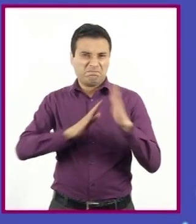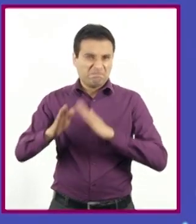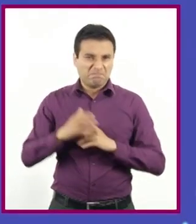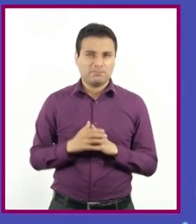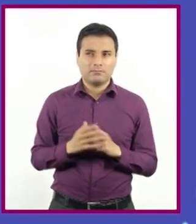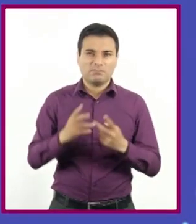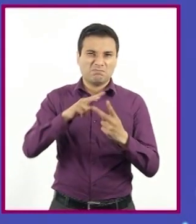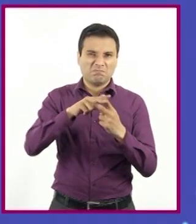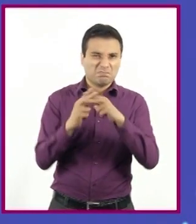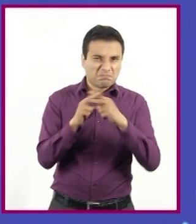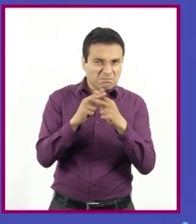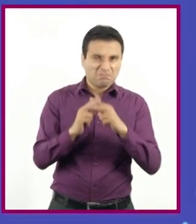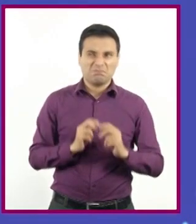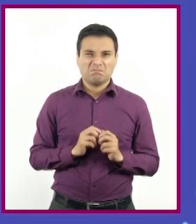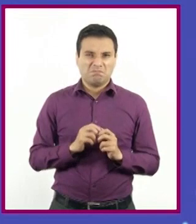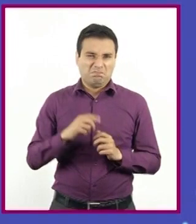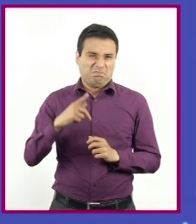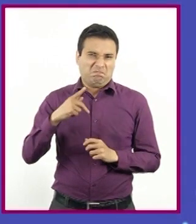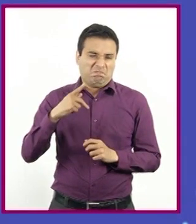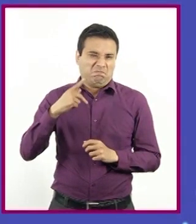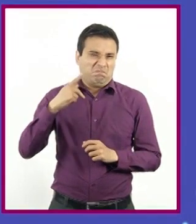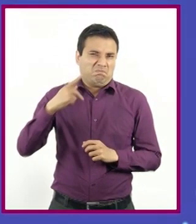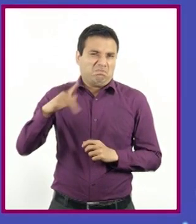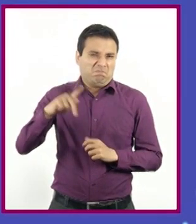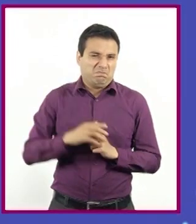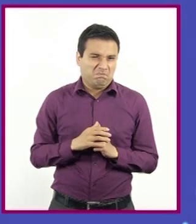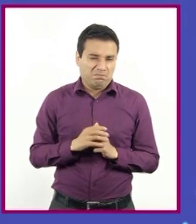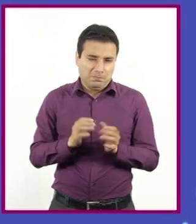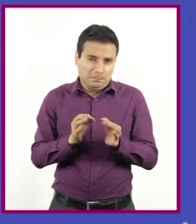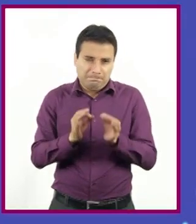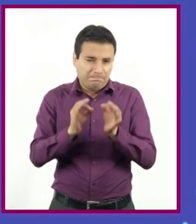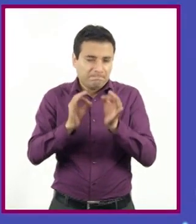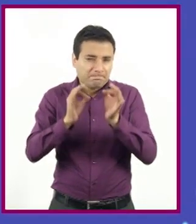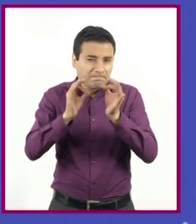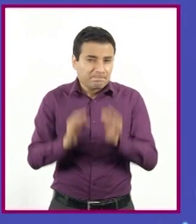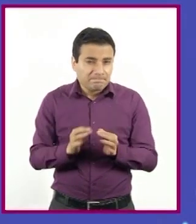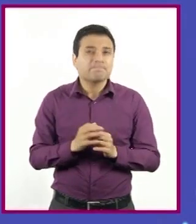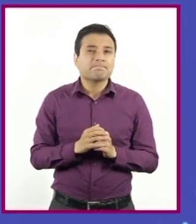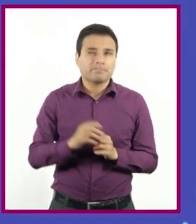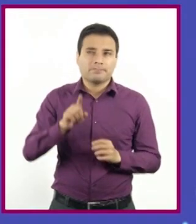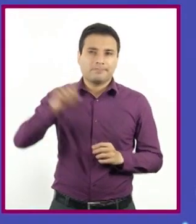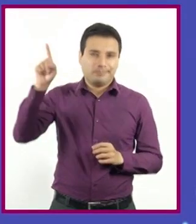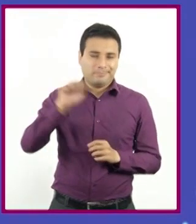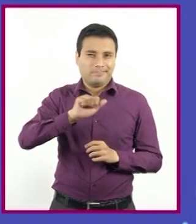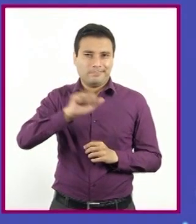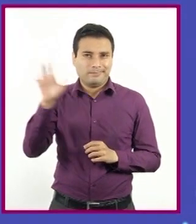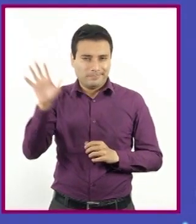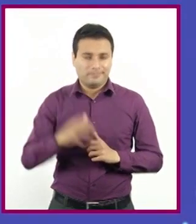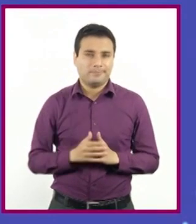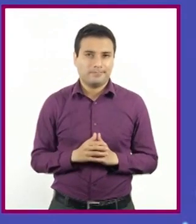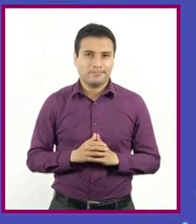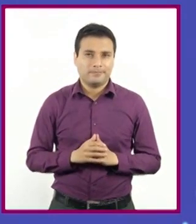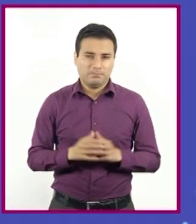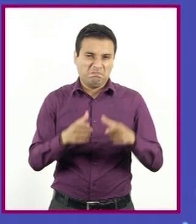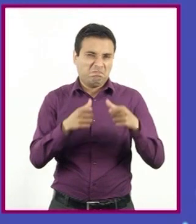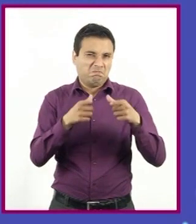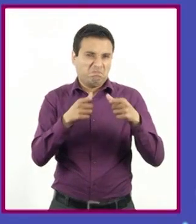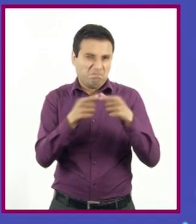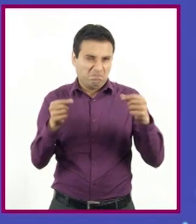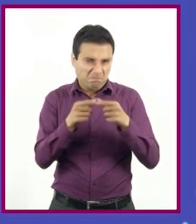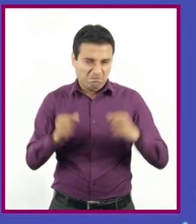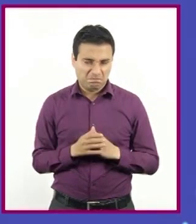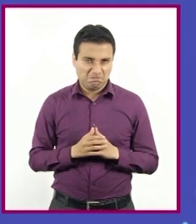combate o manos desnudas o a manos armadas son originarias del Lejano Oriente, sobre todo Japón.